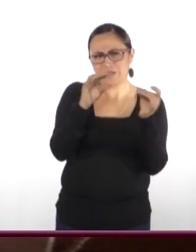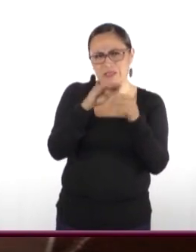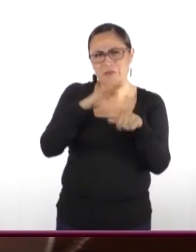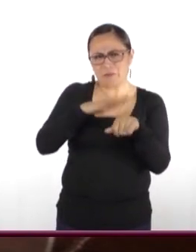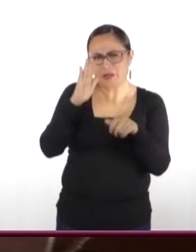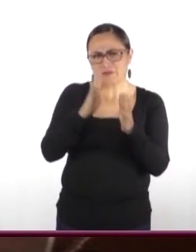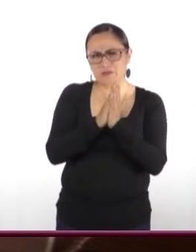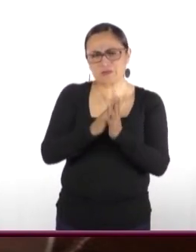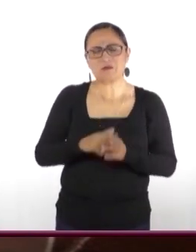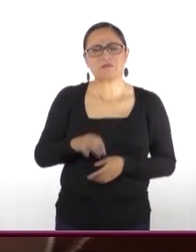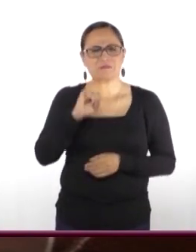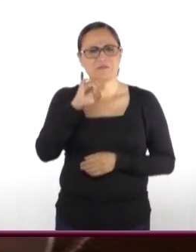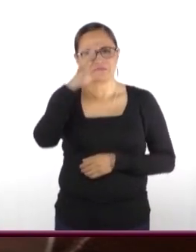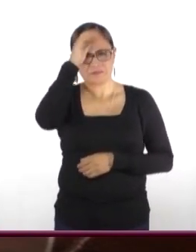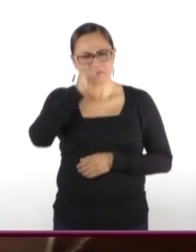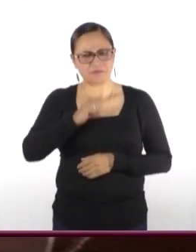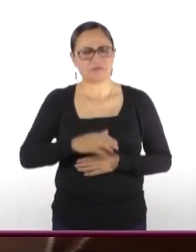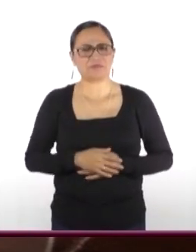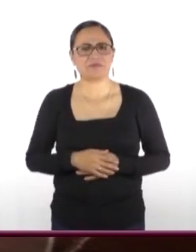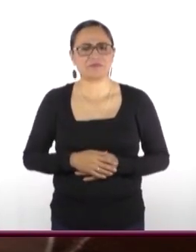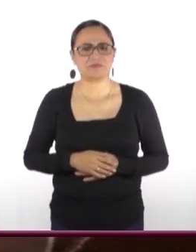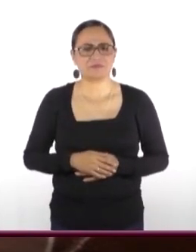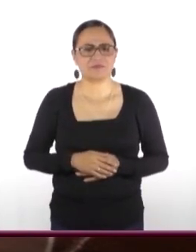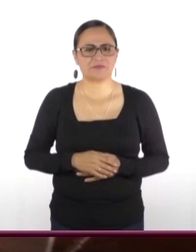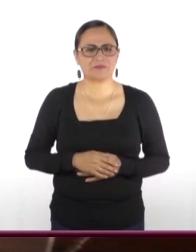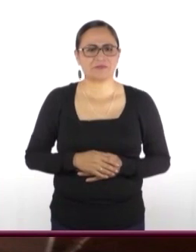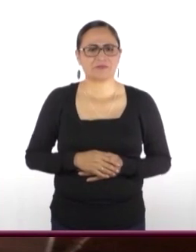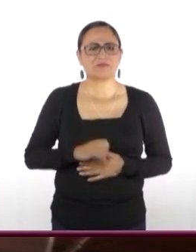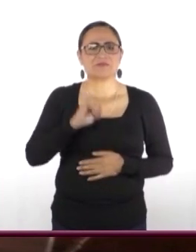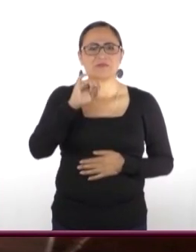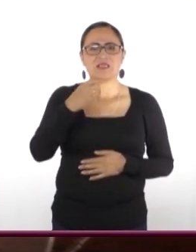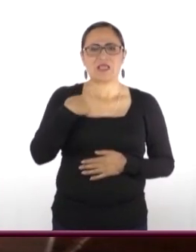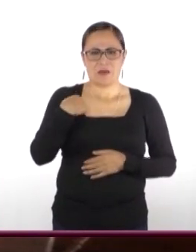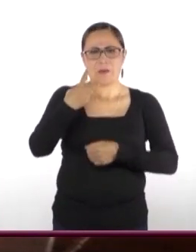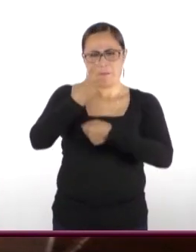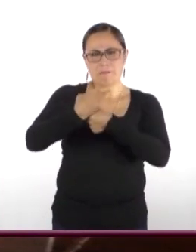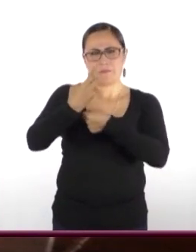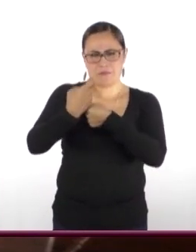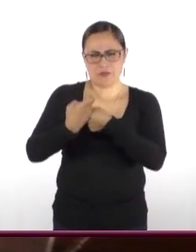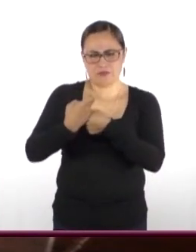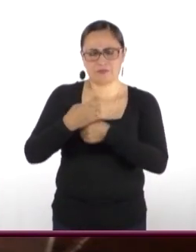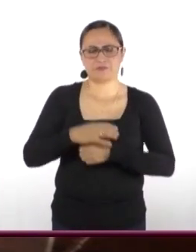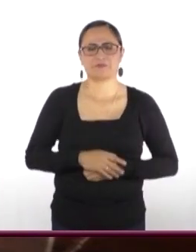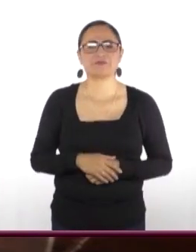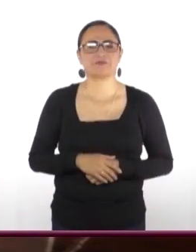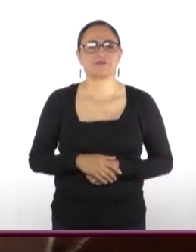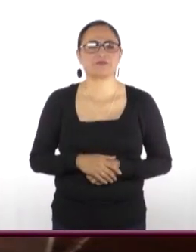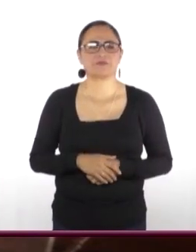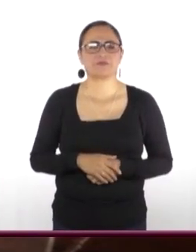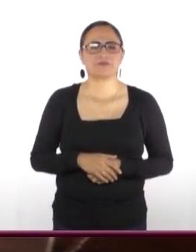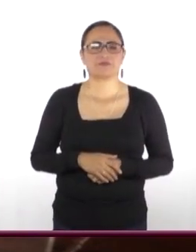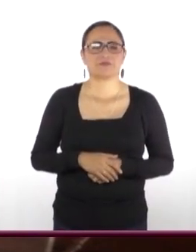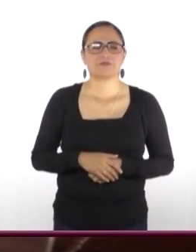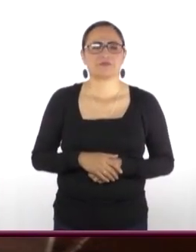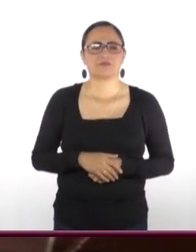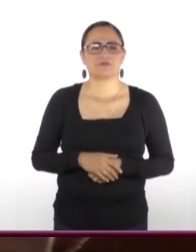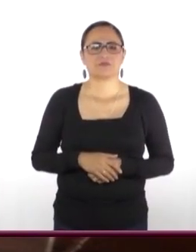poquito acerca de esto? Con mucho gusto. Sí, lo que más bien fue una invitación